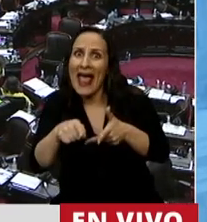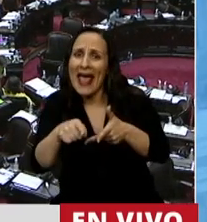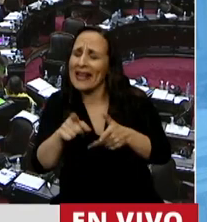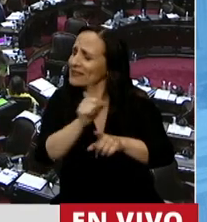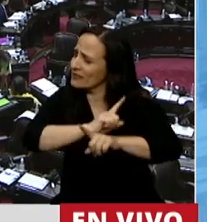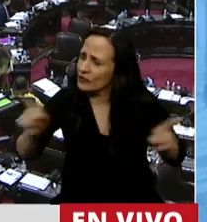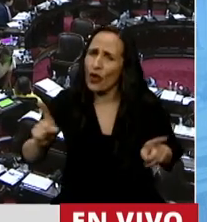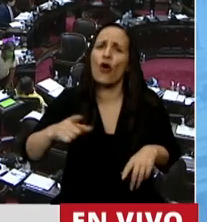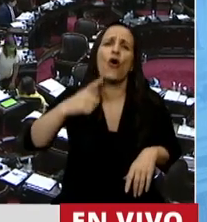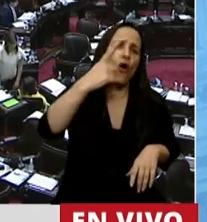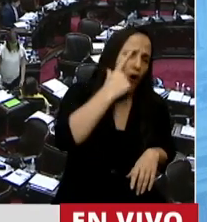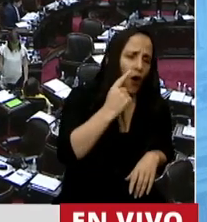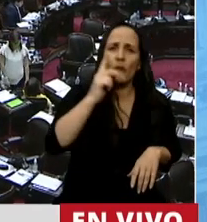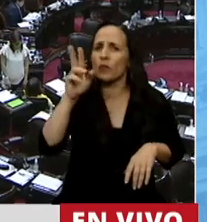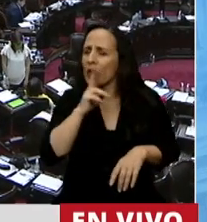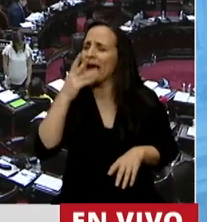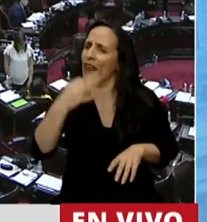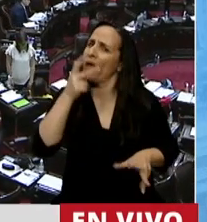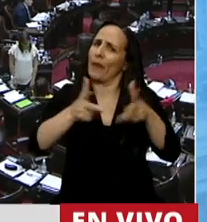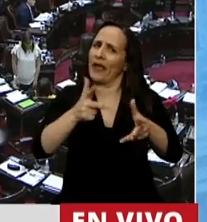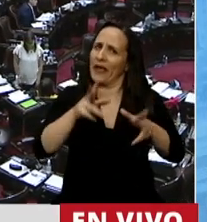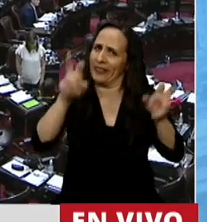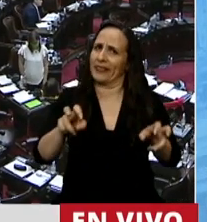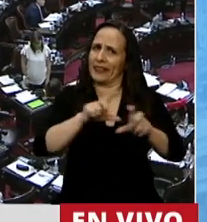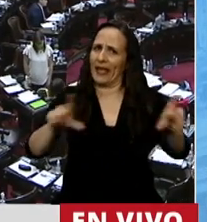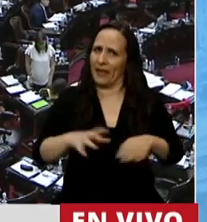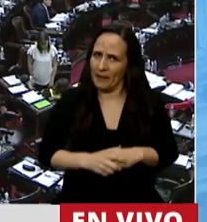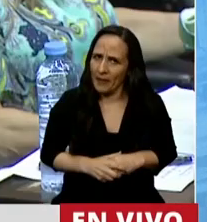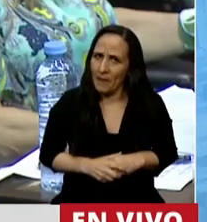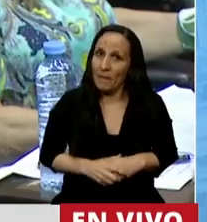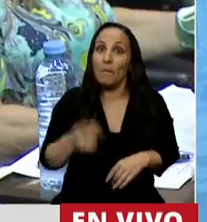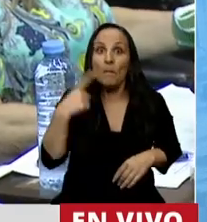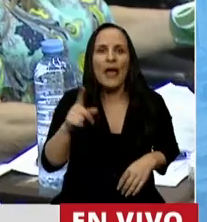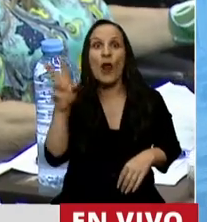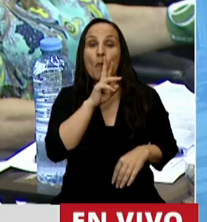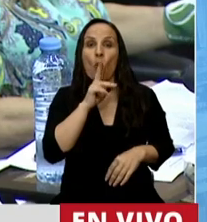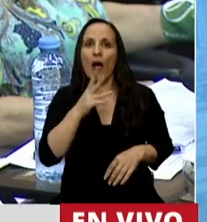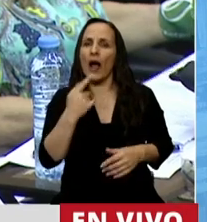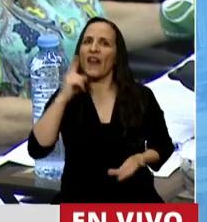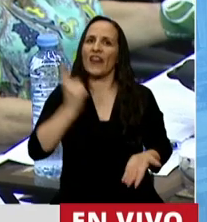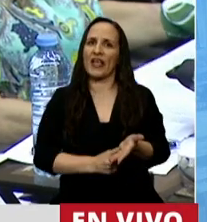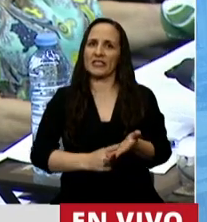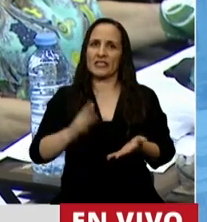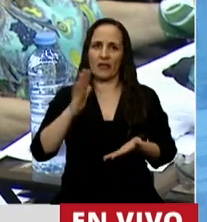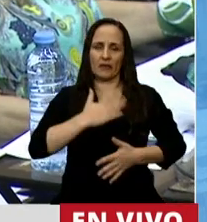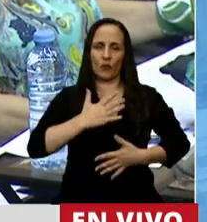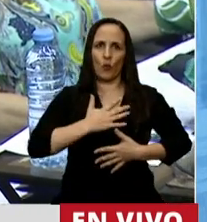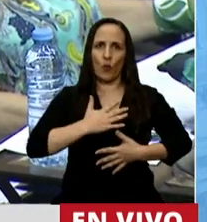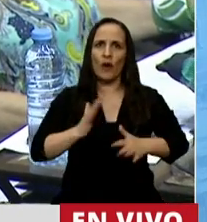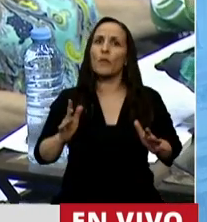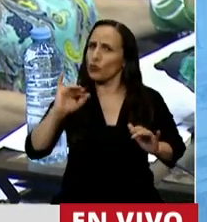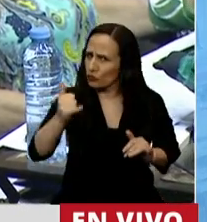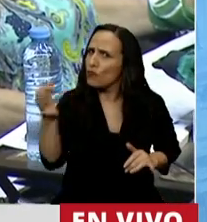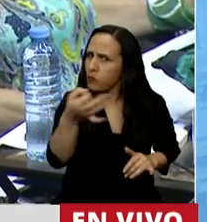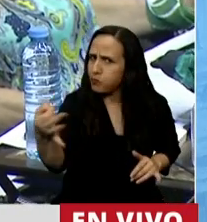cuestión de hombres y mujeres. Pero nosotras las mujeres somos las que podemos decidir sobre nuestro cuerpo, es